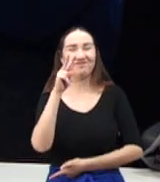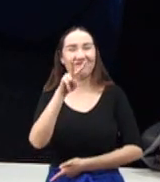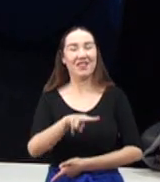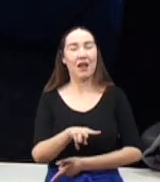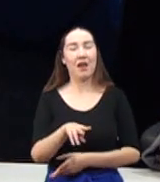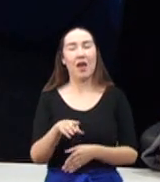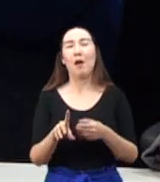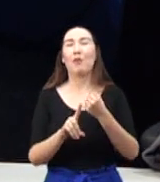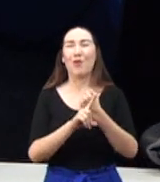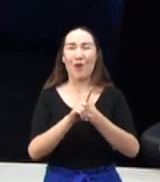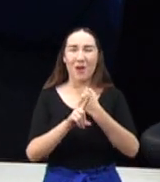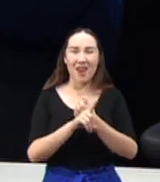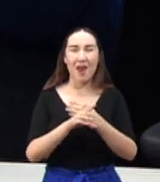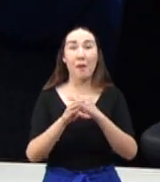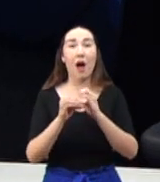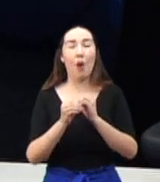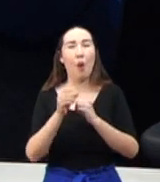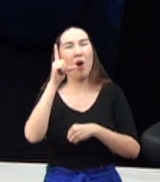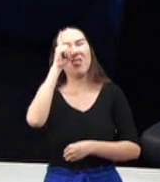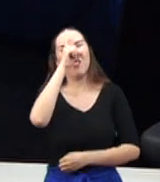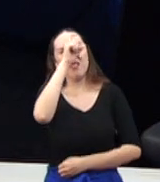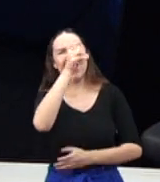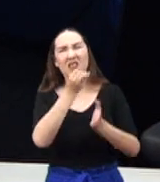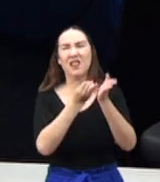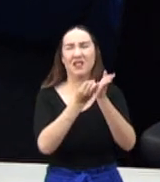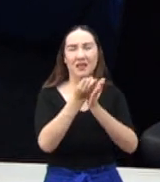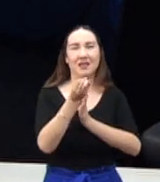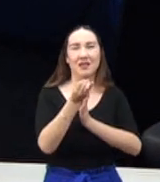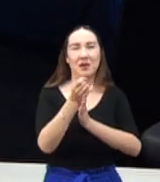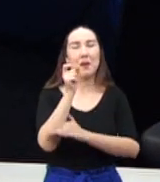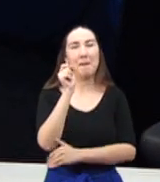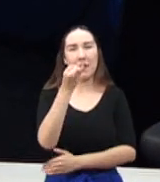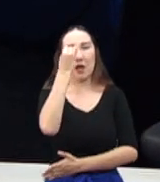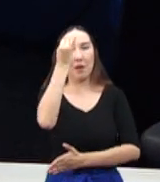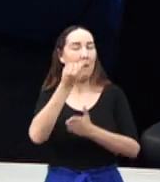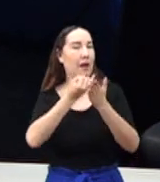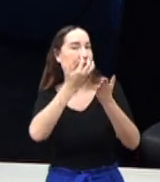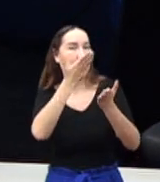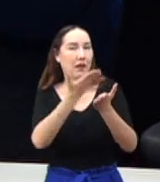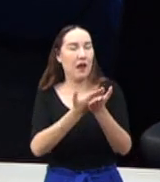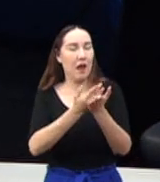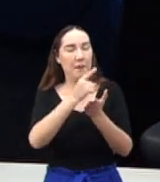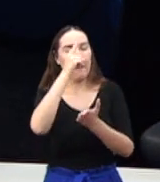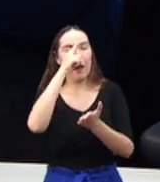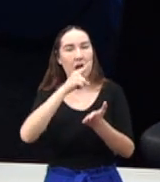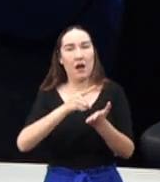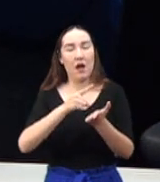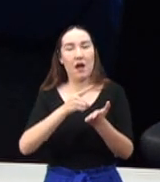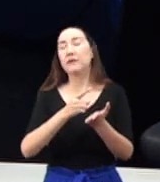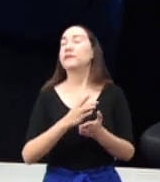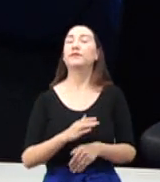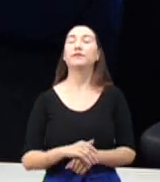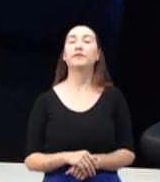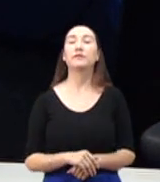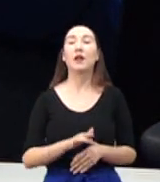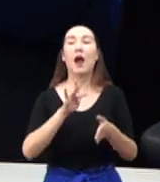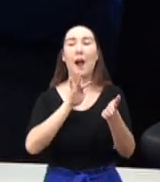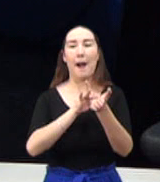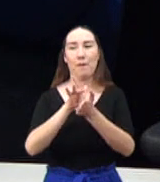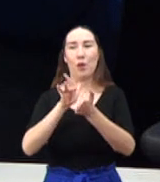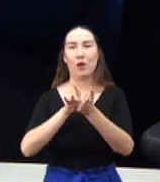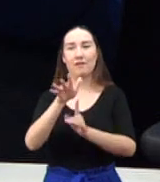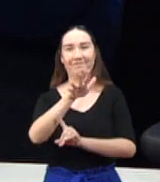veces las decisiones que ellos plantean en beneficio, así sería lo mejor, de la